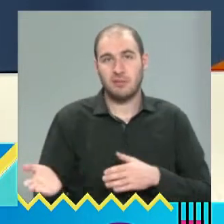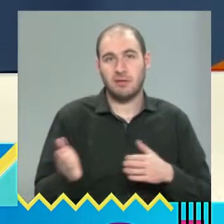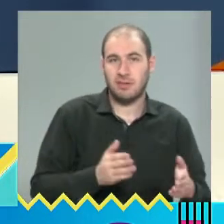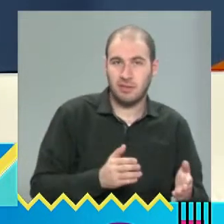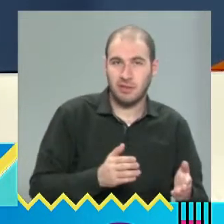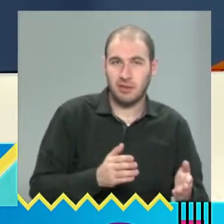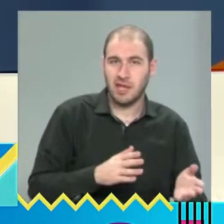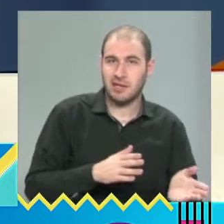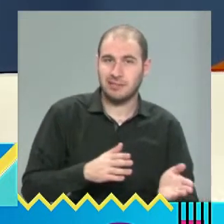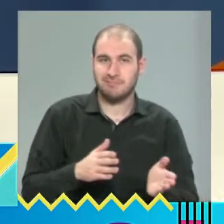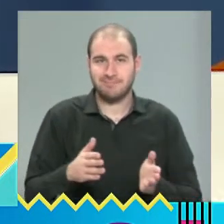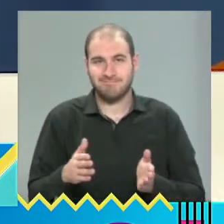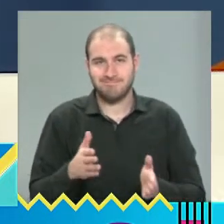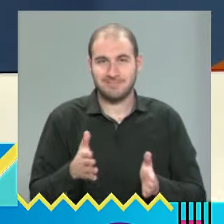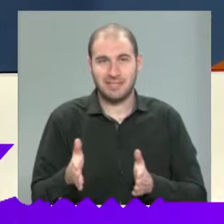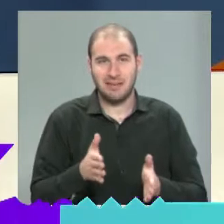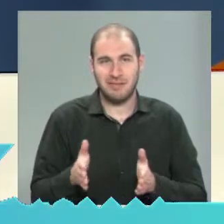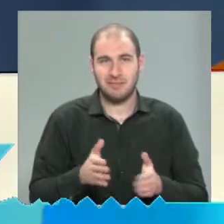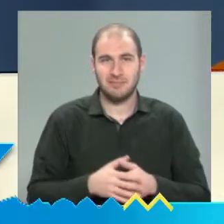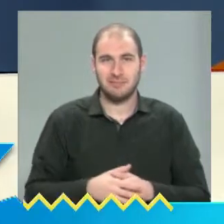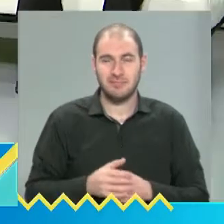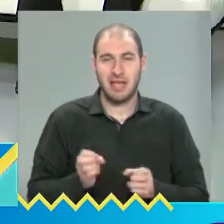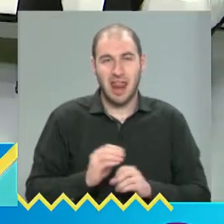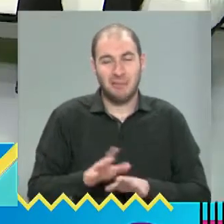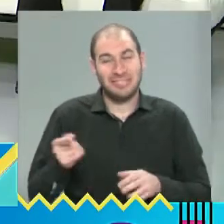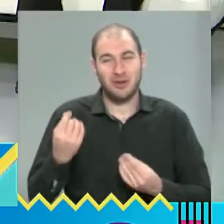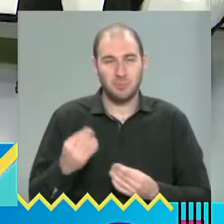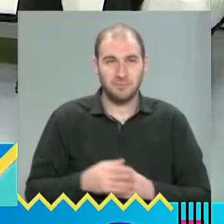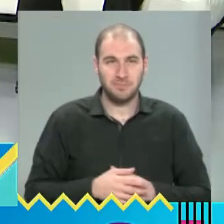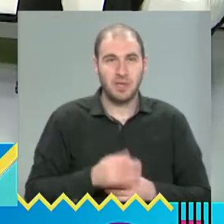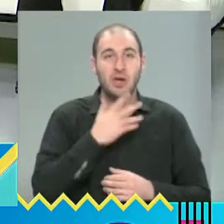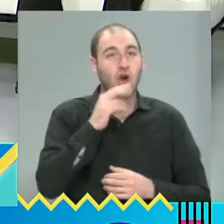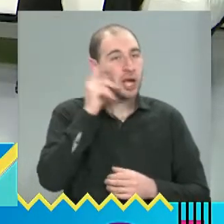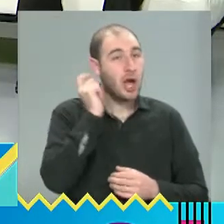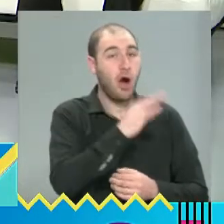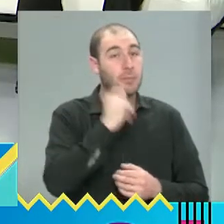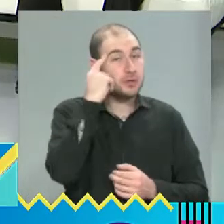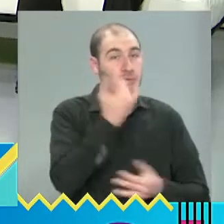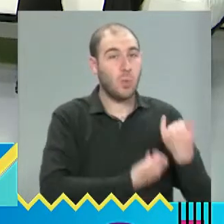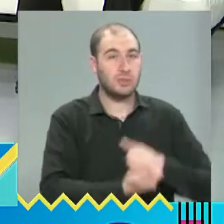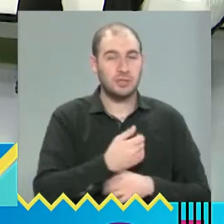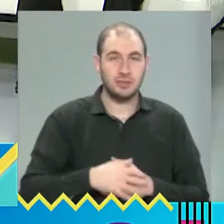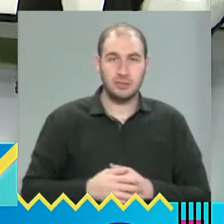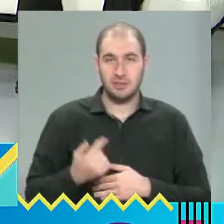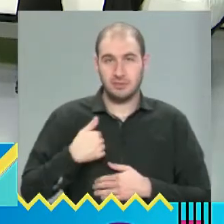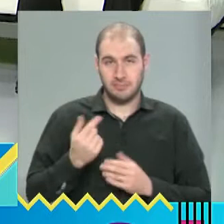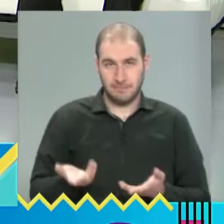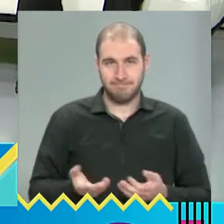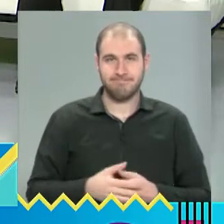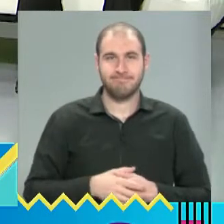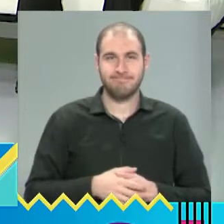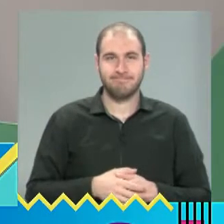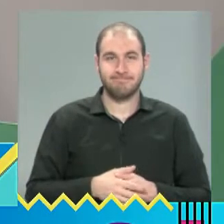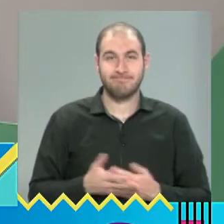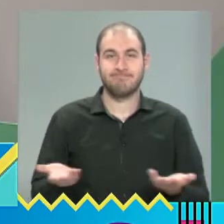ahora está recalculando para dar un pasito para atrás. Bien. Jorge, ¿tu opinión? Mi opinión, bueno,